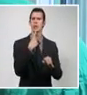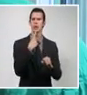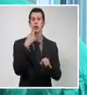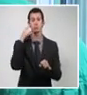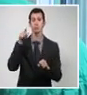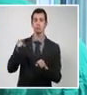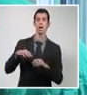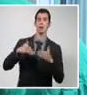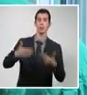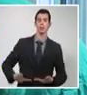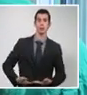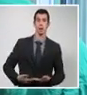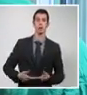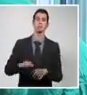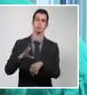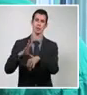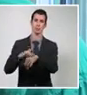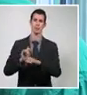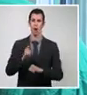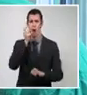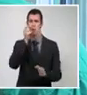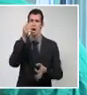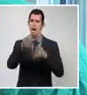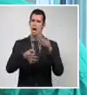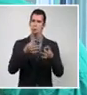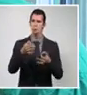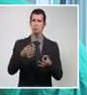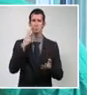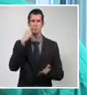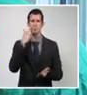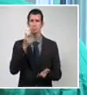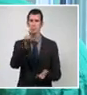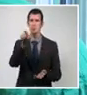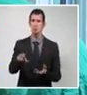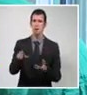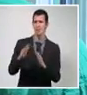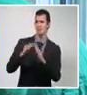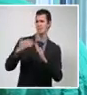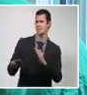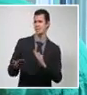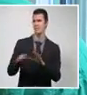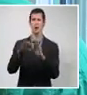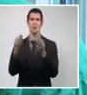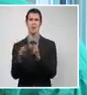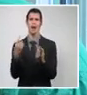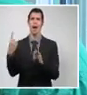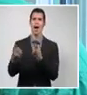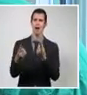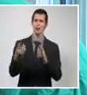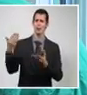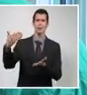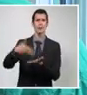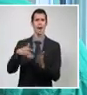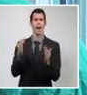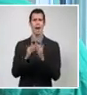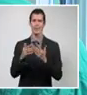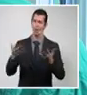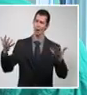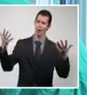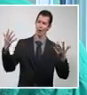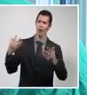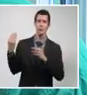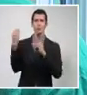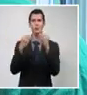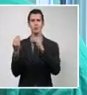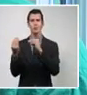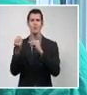extreman todas las medidas pertinentes, llegan a tu casa, están en contacto contigo y te transmiten la enfermedad. Es como nosotros consideramos que en